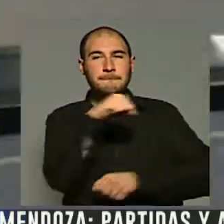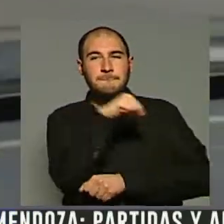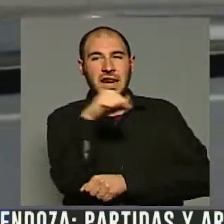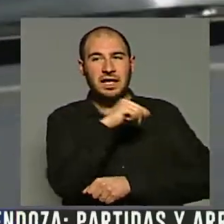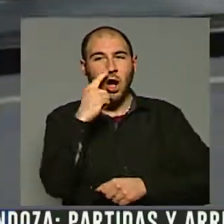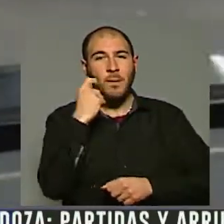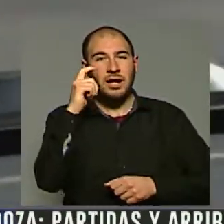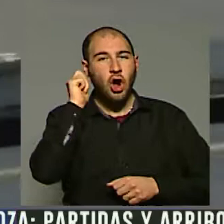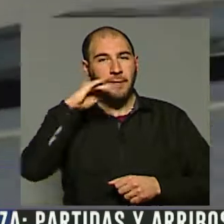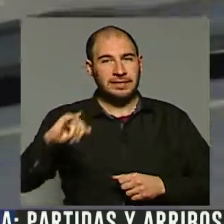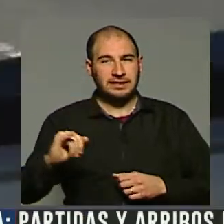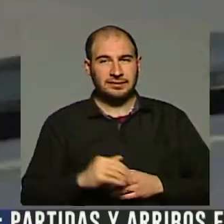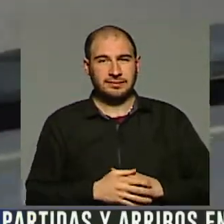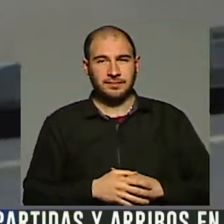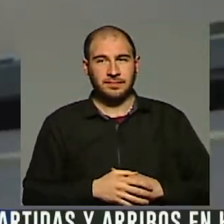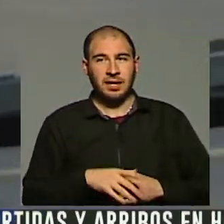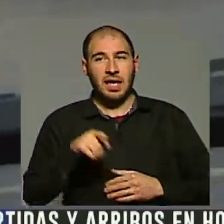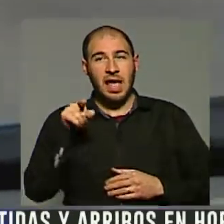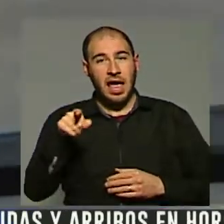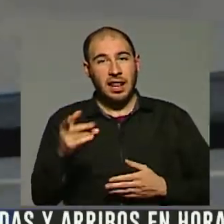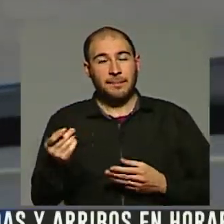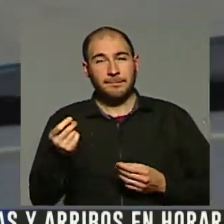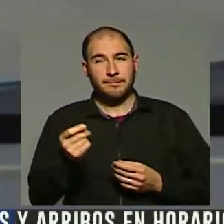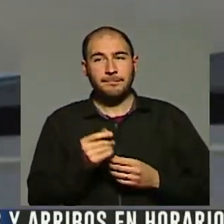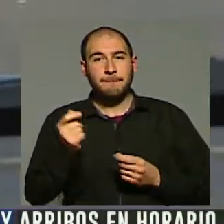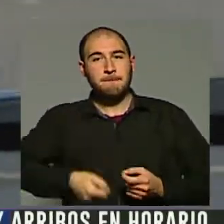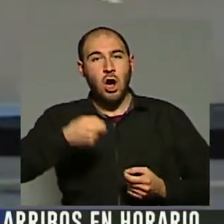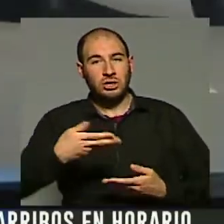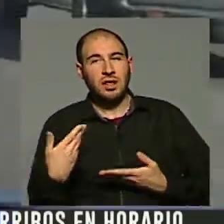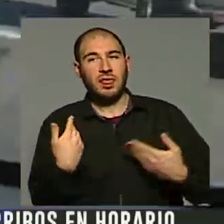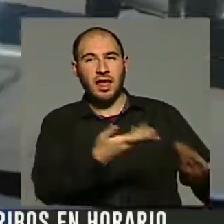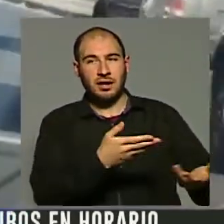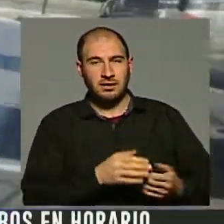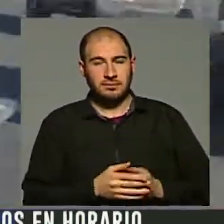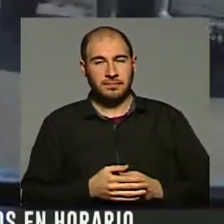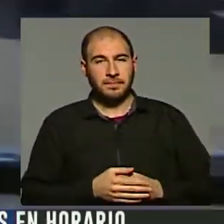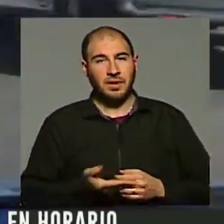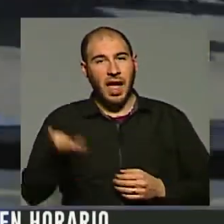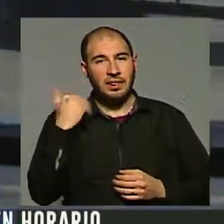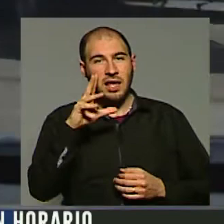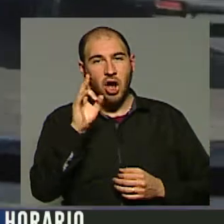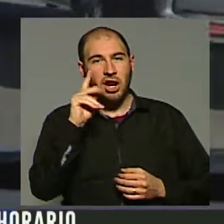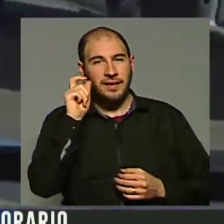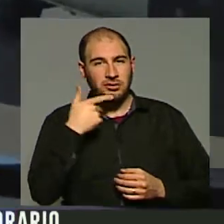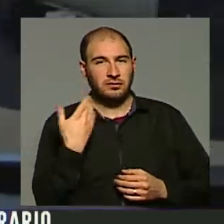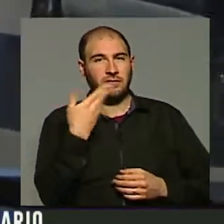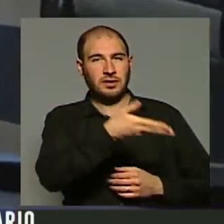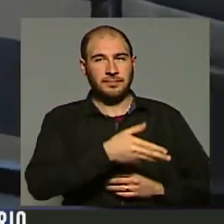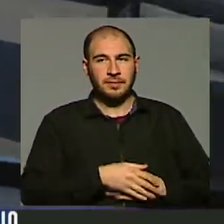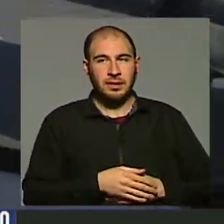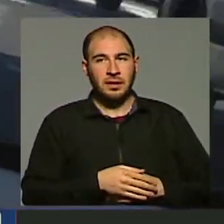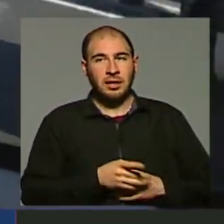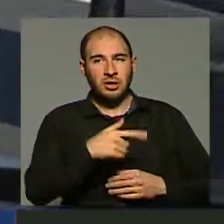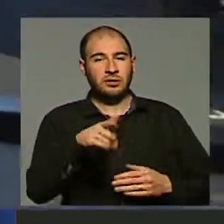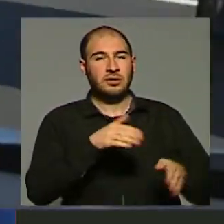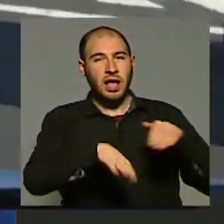Hernán Gómez. Él es el que le entregó el bolso. Cuando fuimos a Olivo, paramos